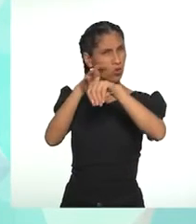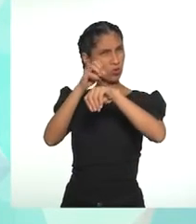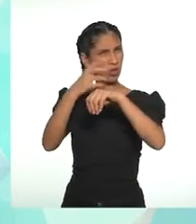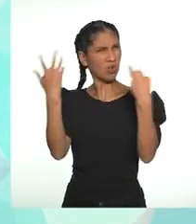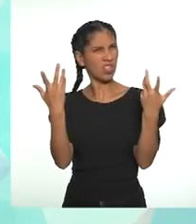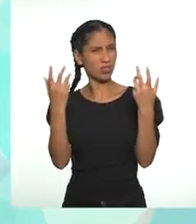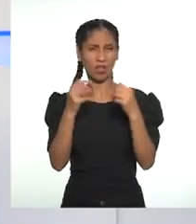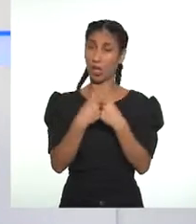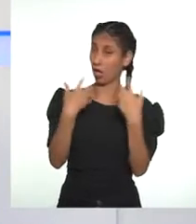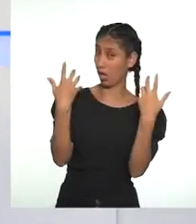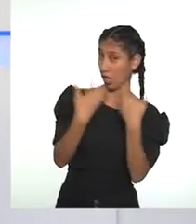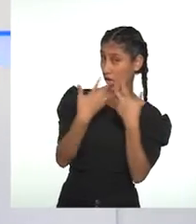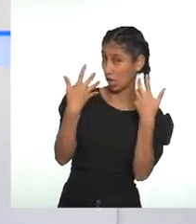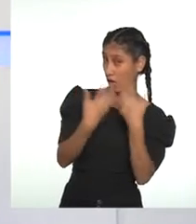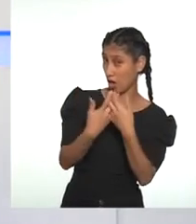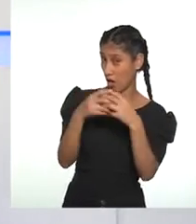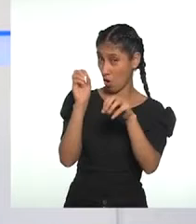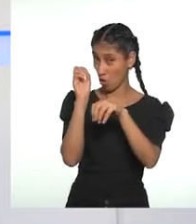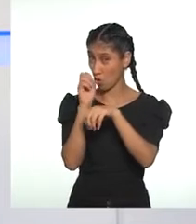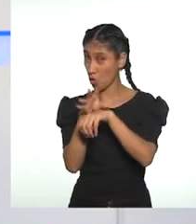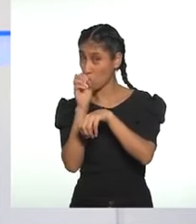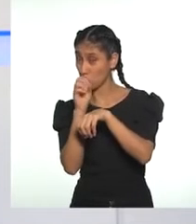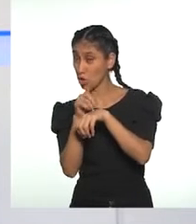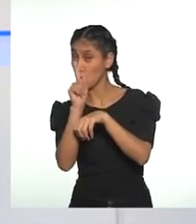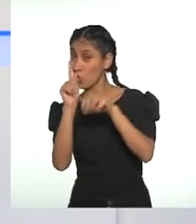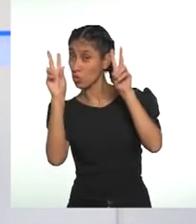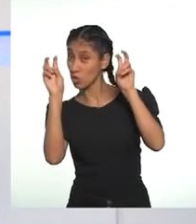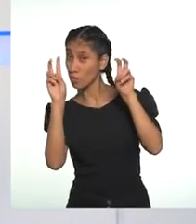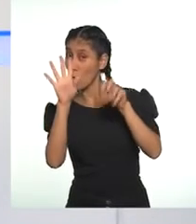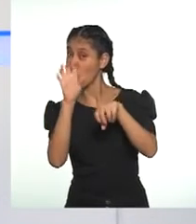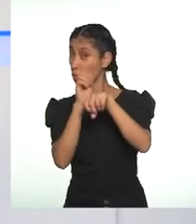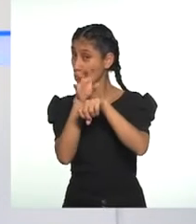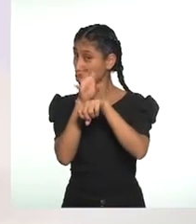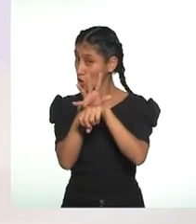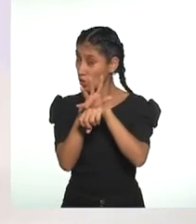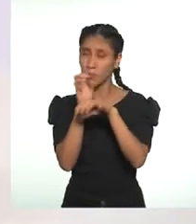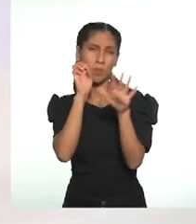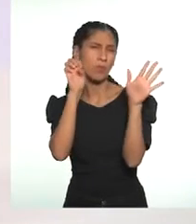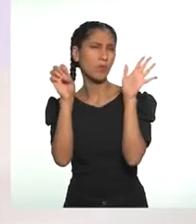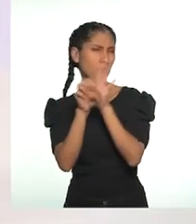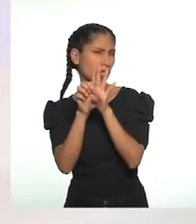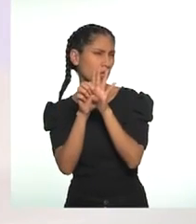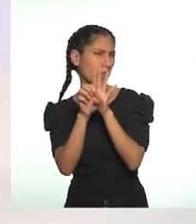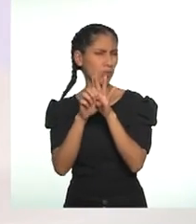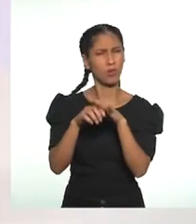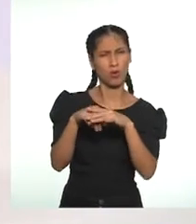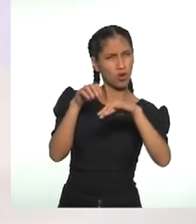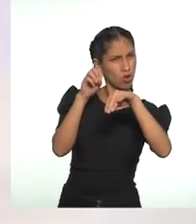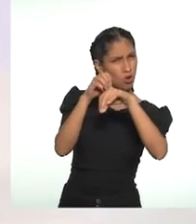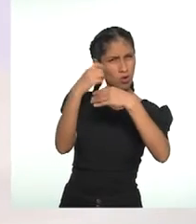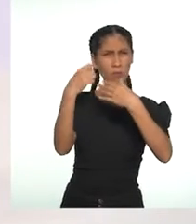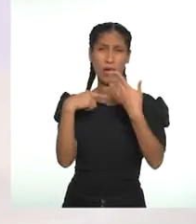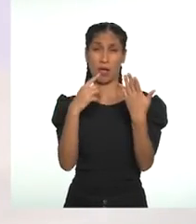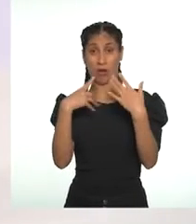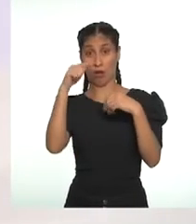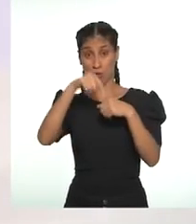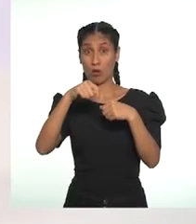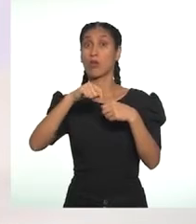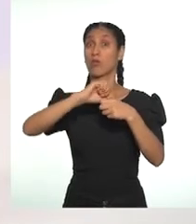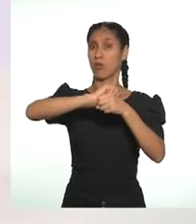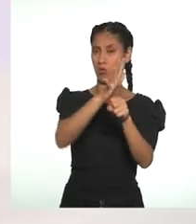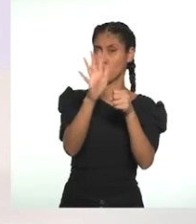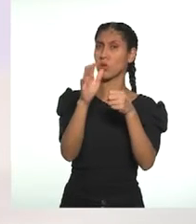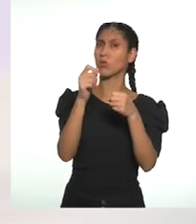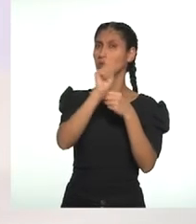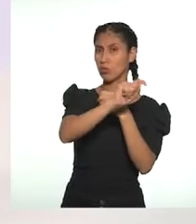con recomendación. ¿Se refiere a un consejo sobre algún tema en particular? Por ejemplo, las recomendaciones que conocemos para cuidarnos de